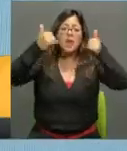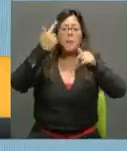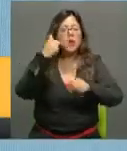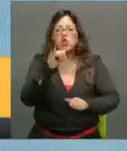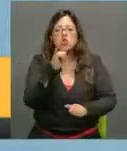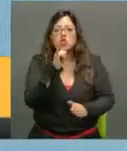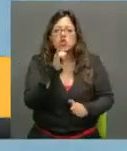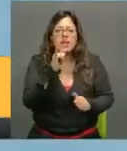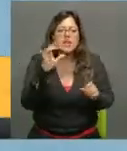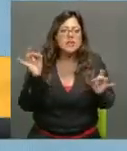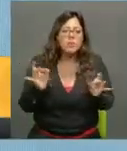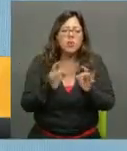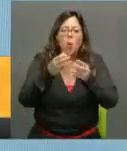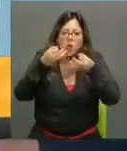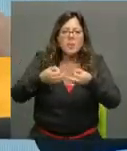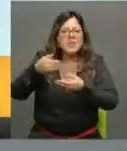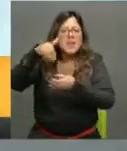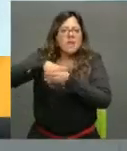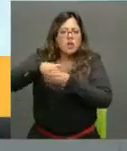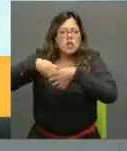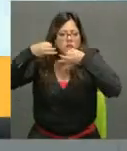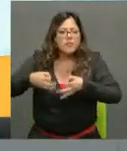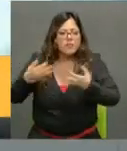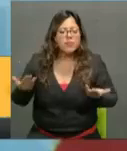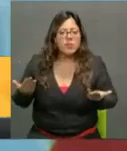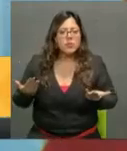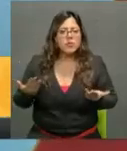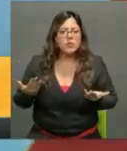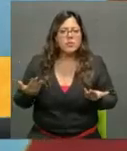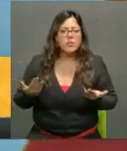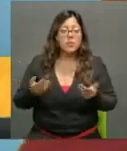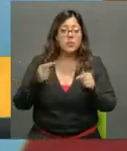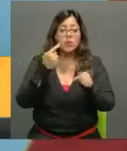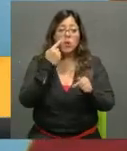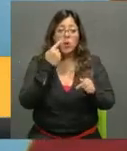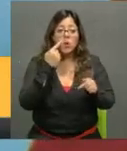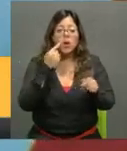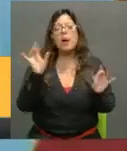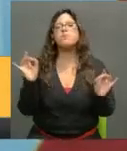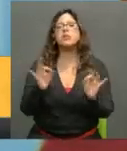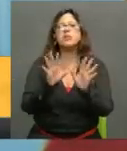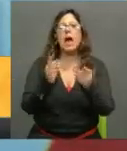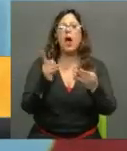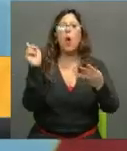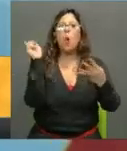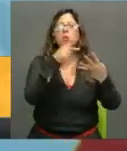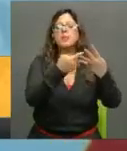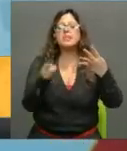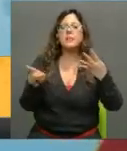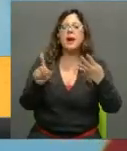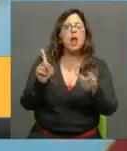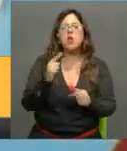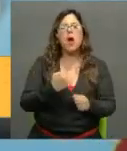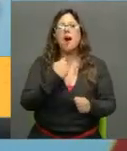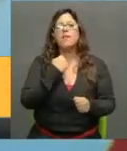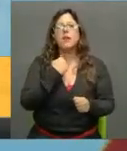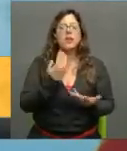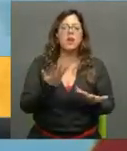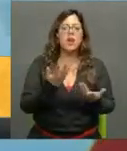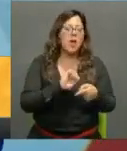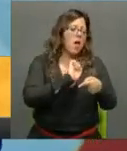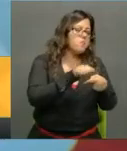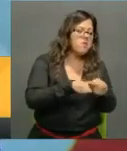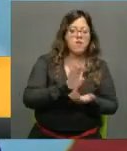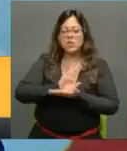asidero en un plebiscito. Claro, porque además uno puede decir ahora, ya la última semana no afectó al voto a favor o lo en contra, pero